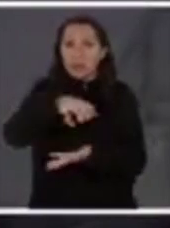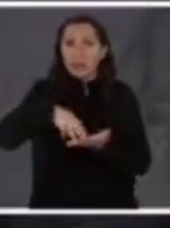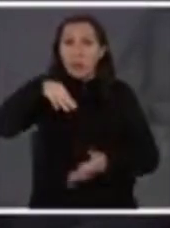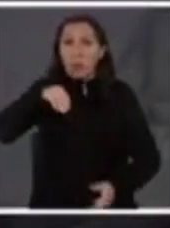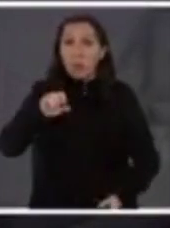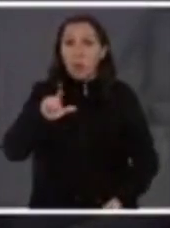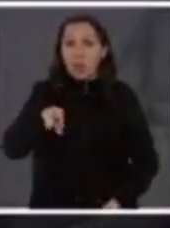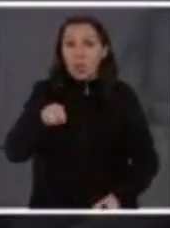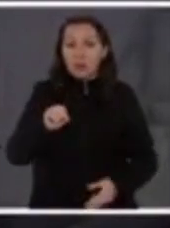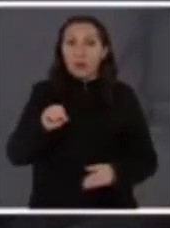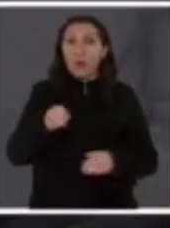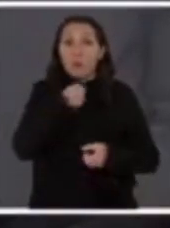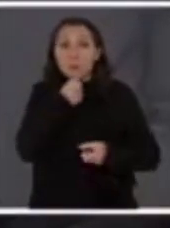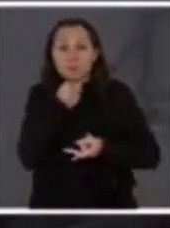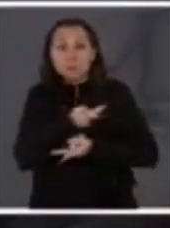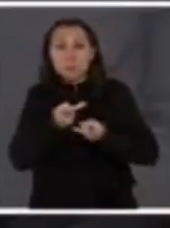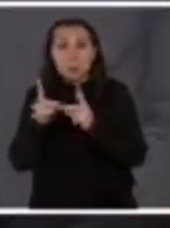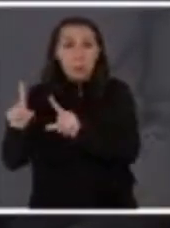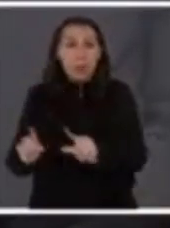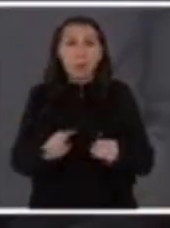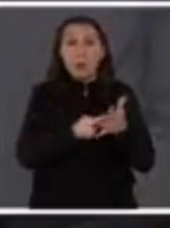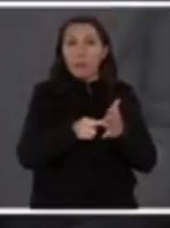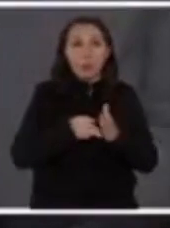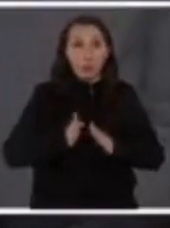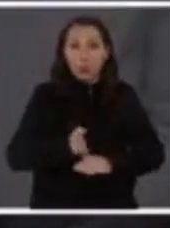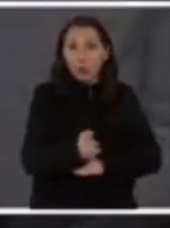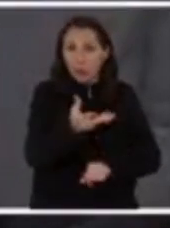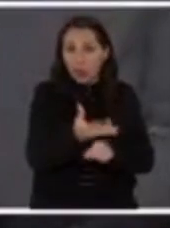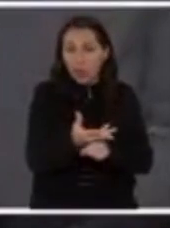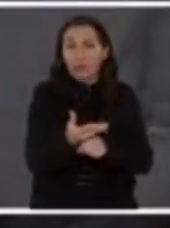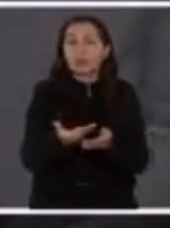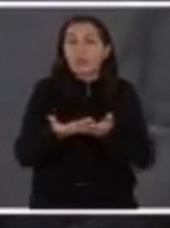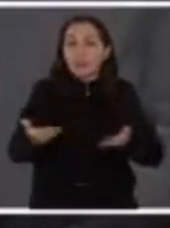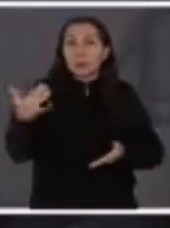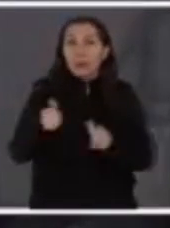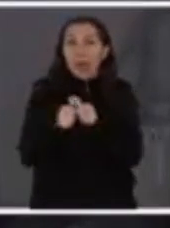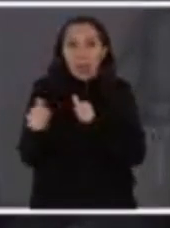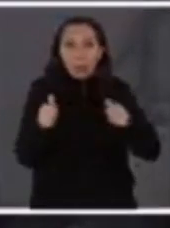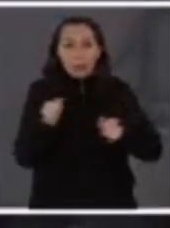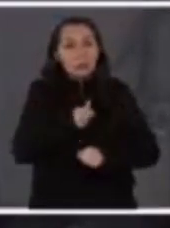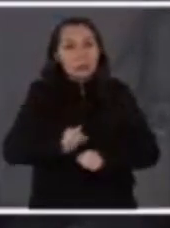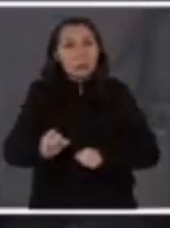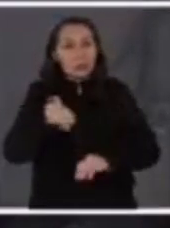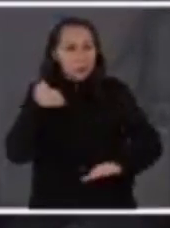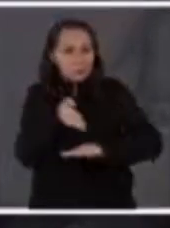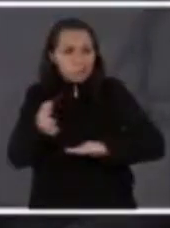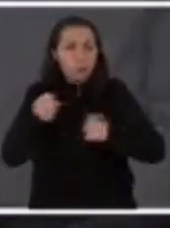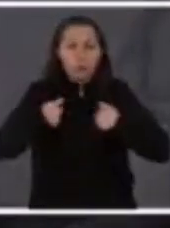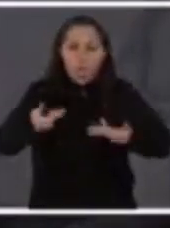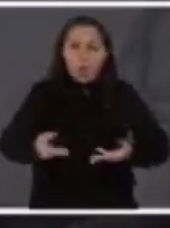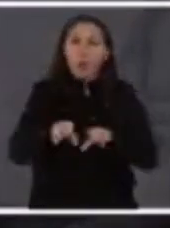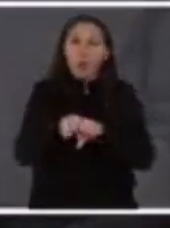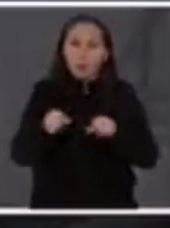que la atención mediática baja, los problemas se quedan. Y por eso es importante que las autoridades estén permanentemente en terreno. Yo desde ya